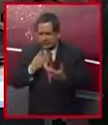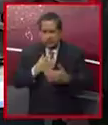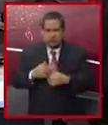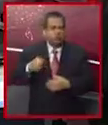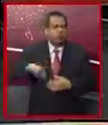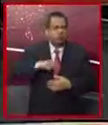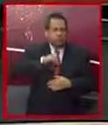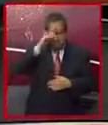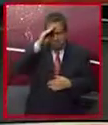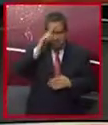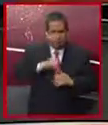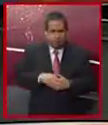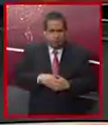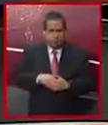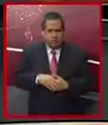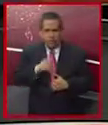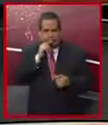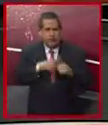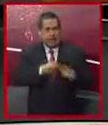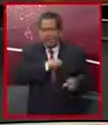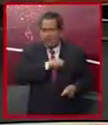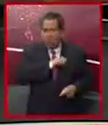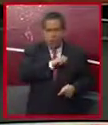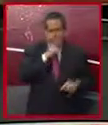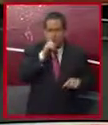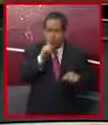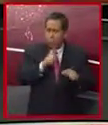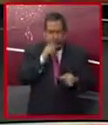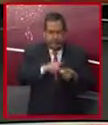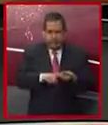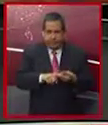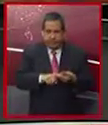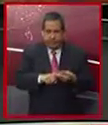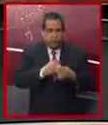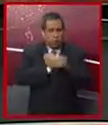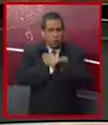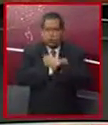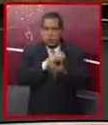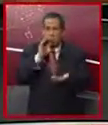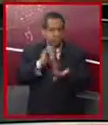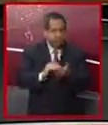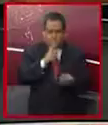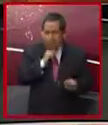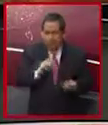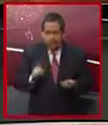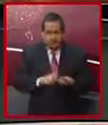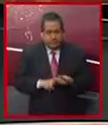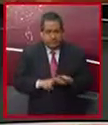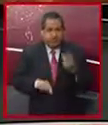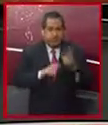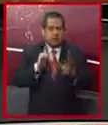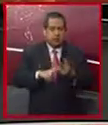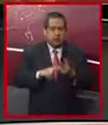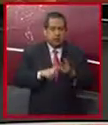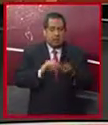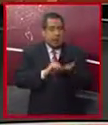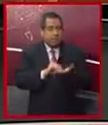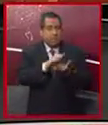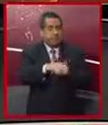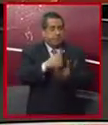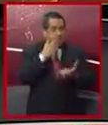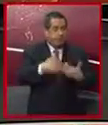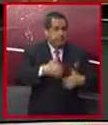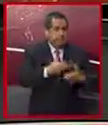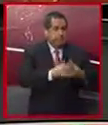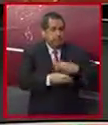decimos nosotros? No se puede sacrificar salud, no se puede sacrificar educación, no se puede sacrificar inversión pública